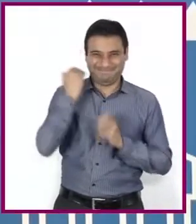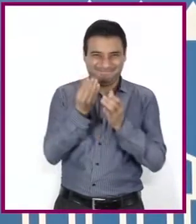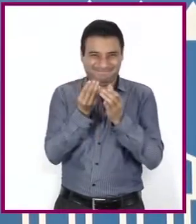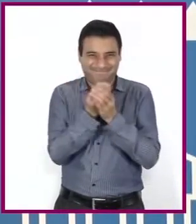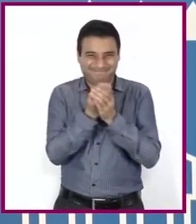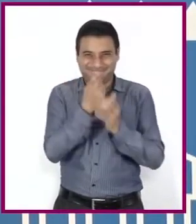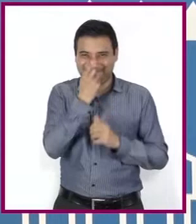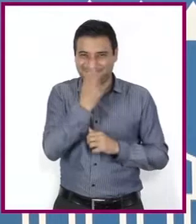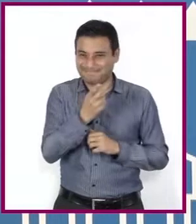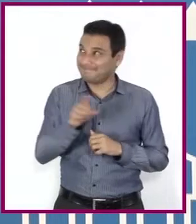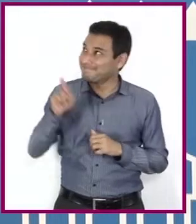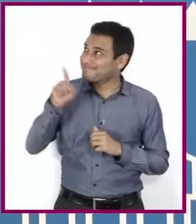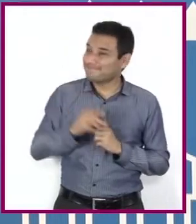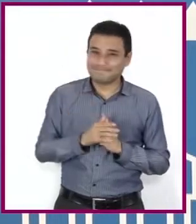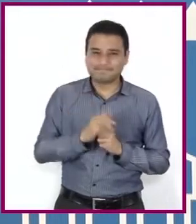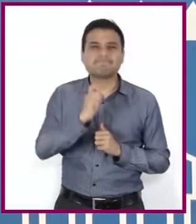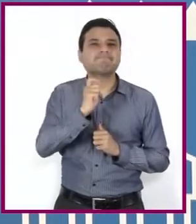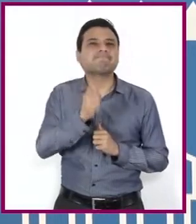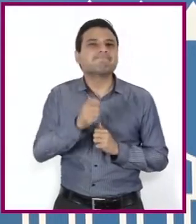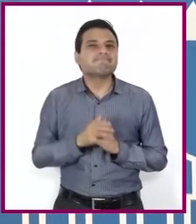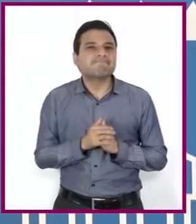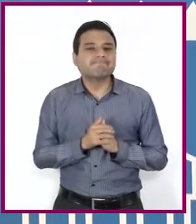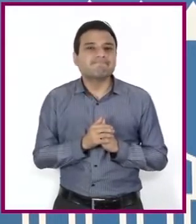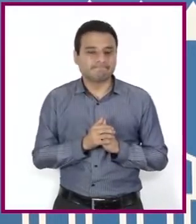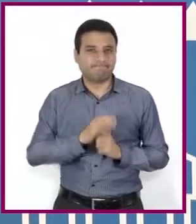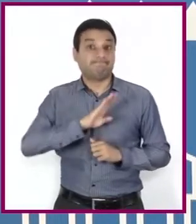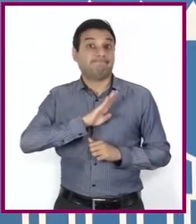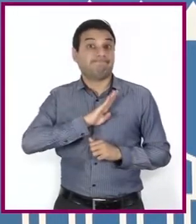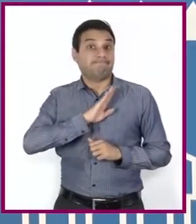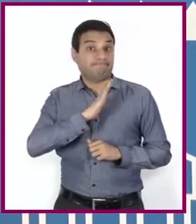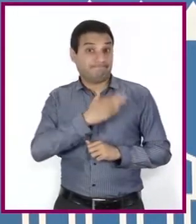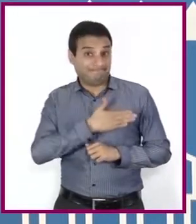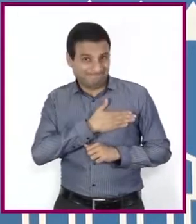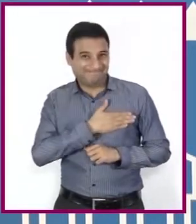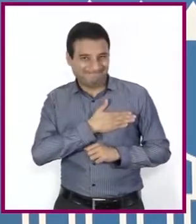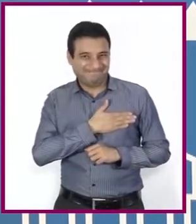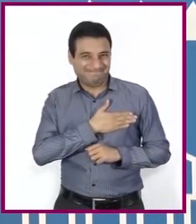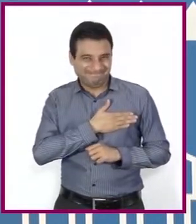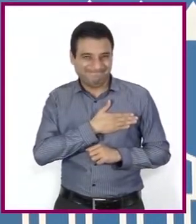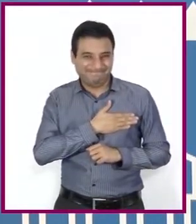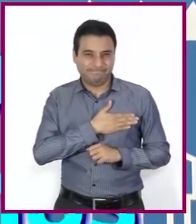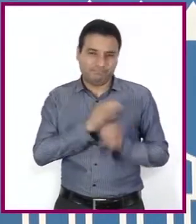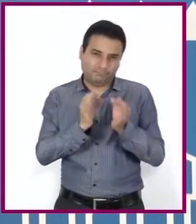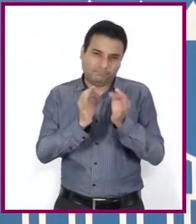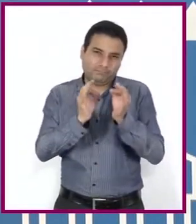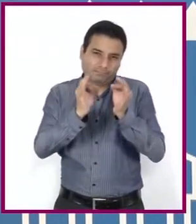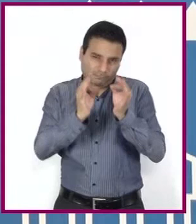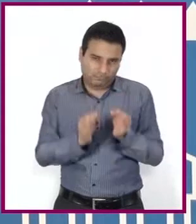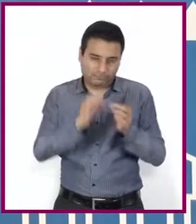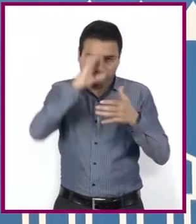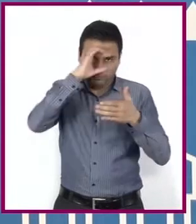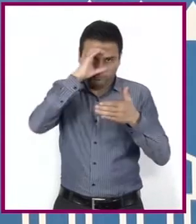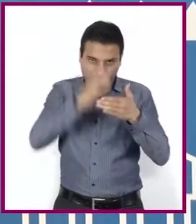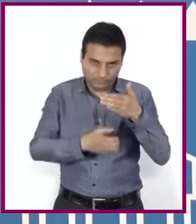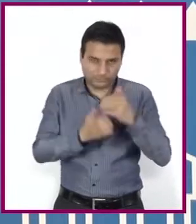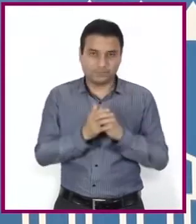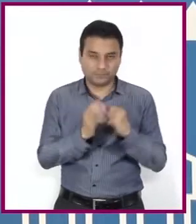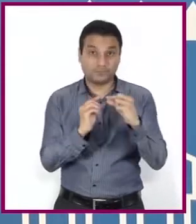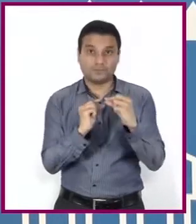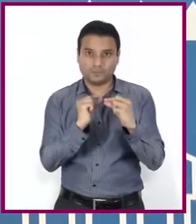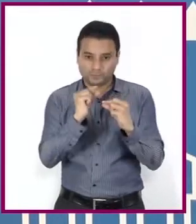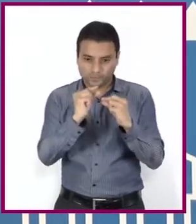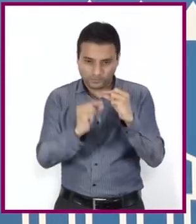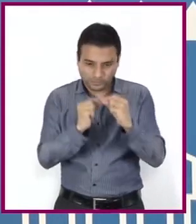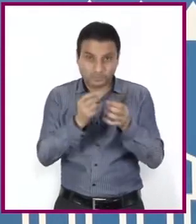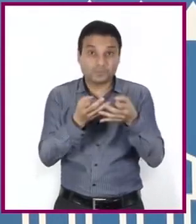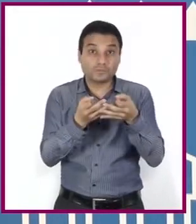la Reconquista fue un proceso de varios siglos durante los cuales los reinos cristianos de la península ibérica fueron conquistando poco a